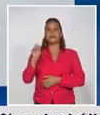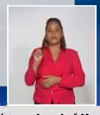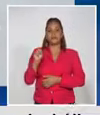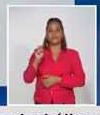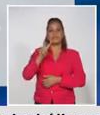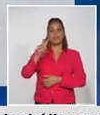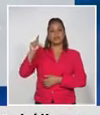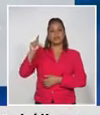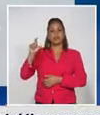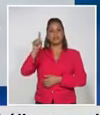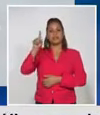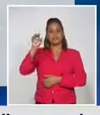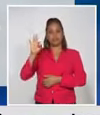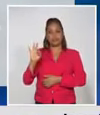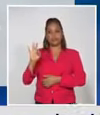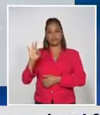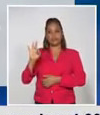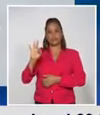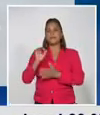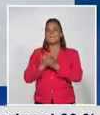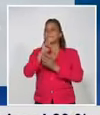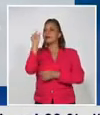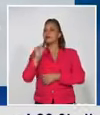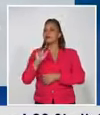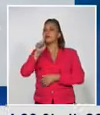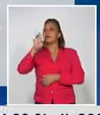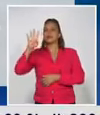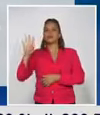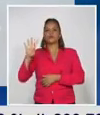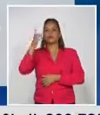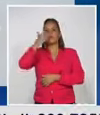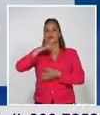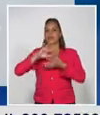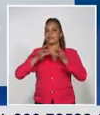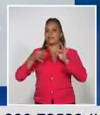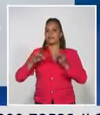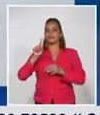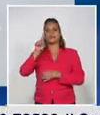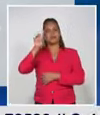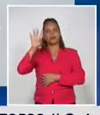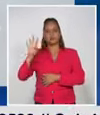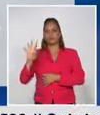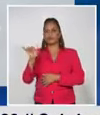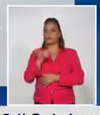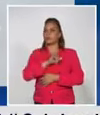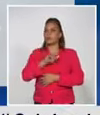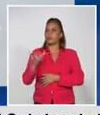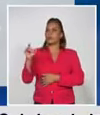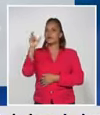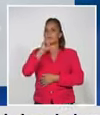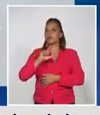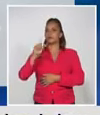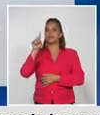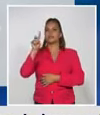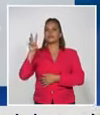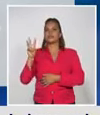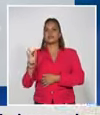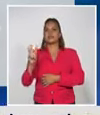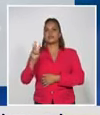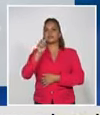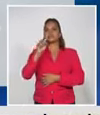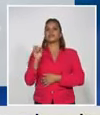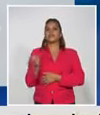Villa Clara, 18, Mayabeque, 14, igual que Artemisa, Camagüey 13, Cienfuegos